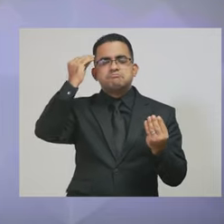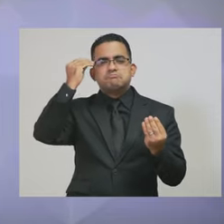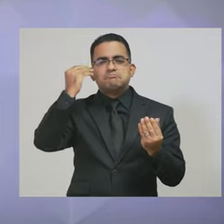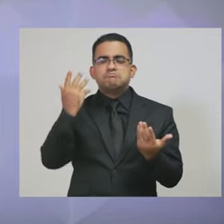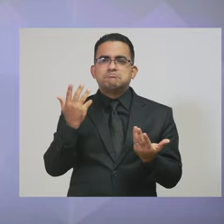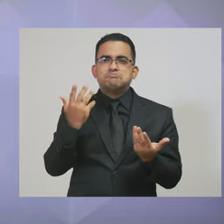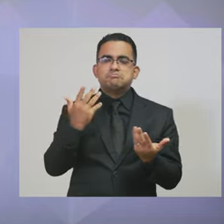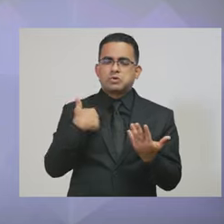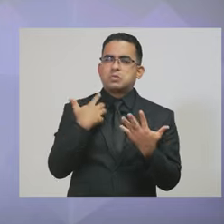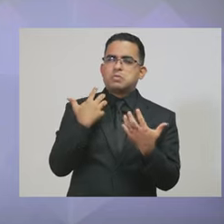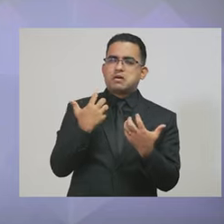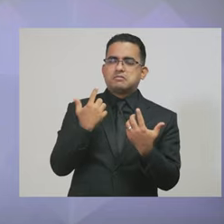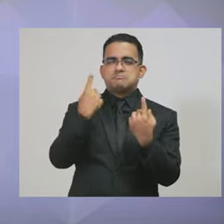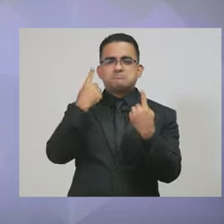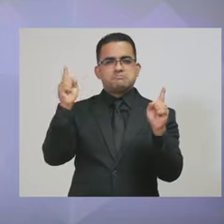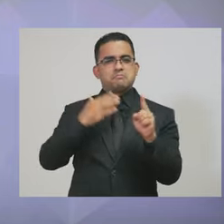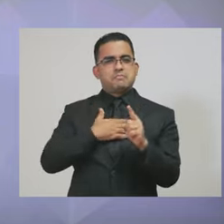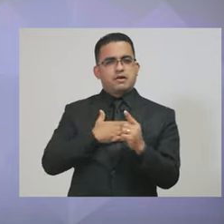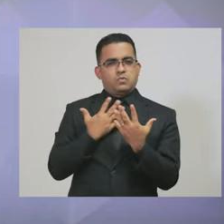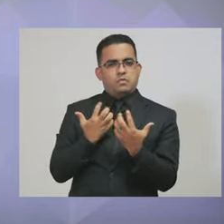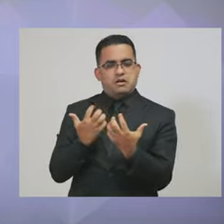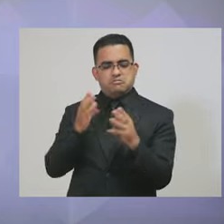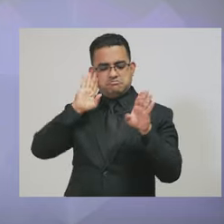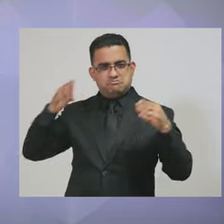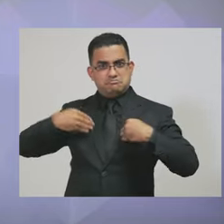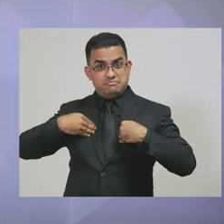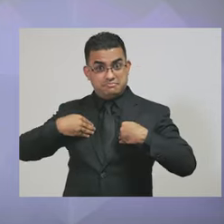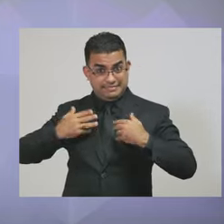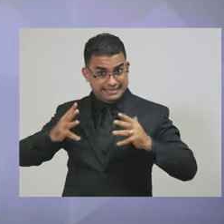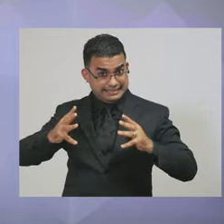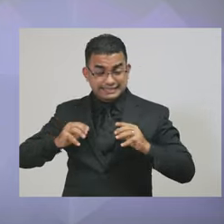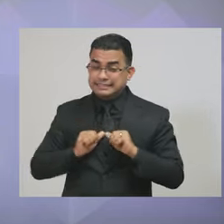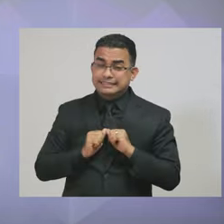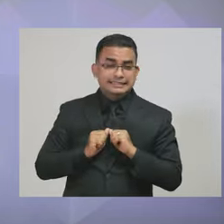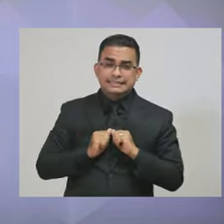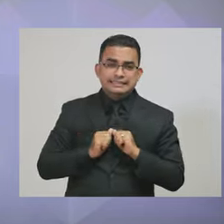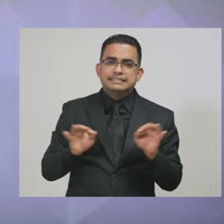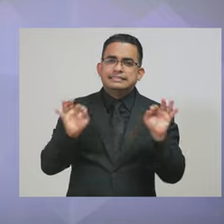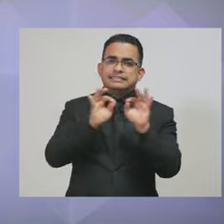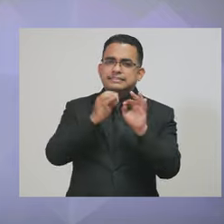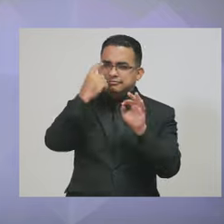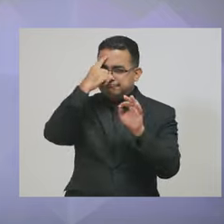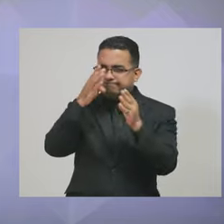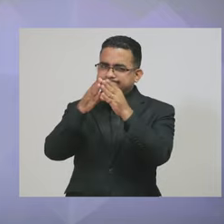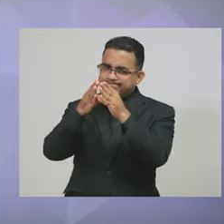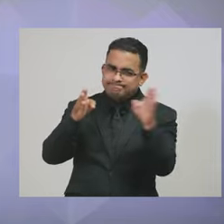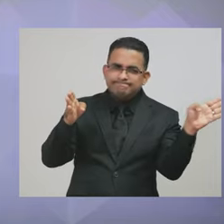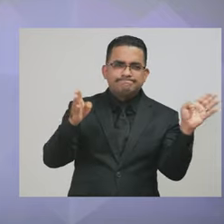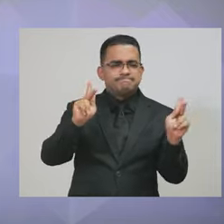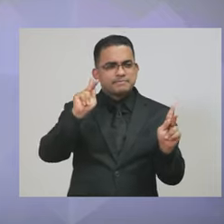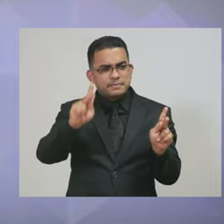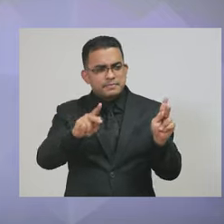no vayas sólo con la idea o la mentalidad de lograr tus propios intereses en las